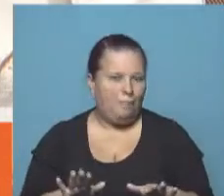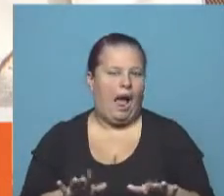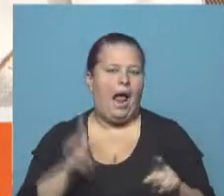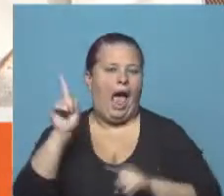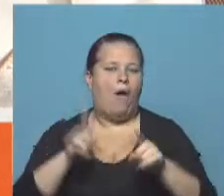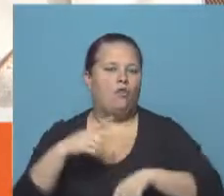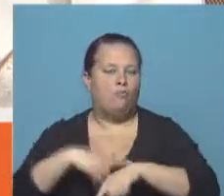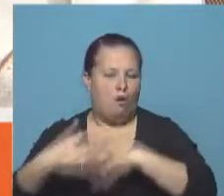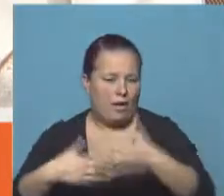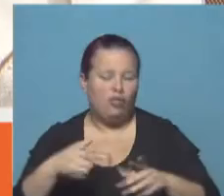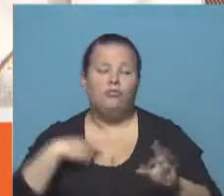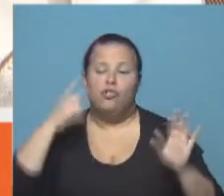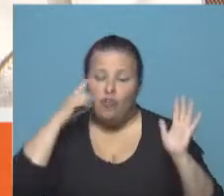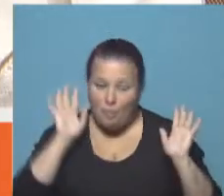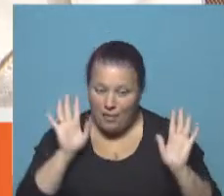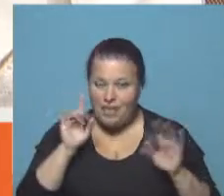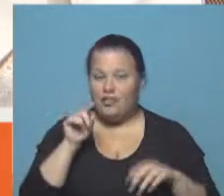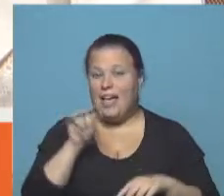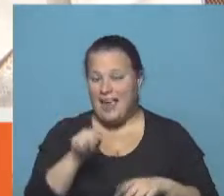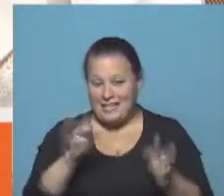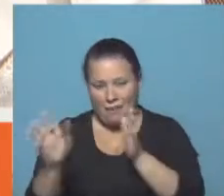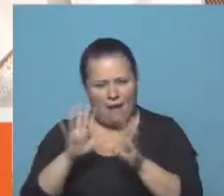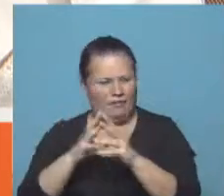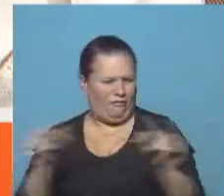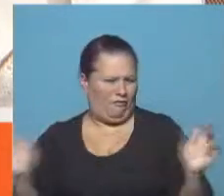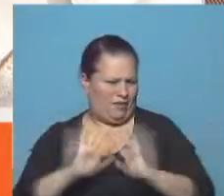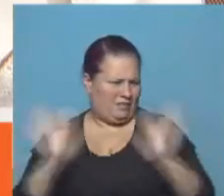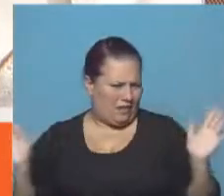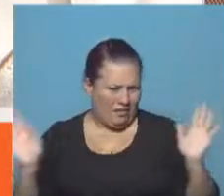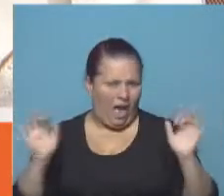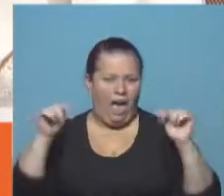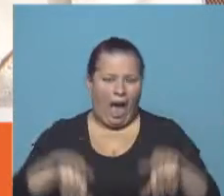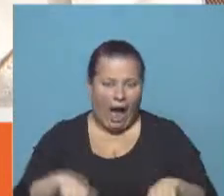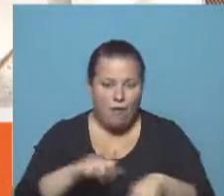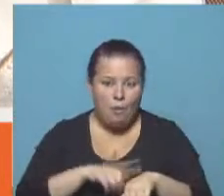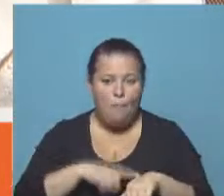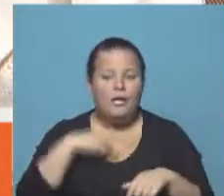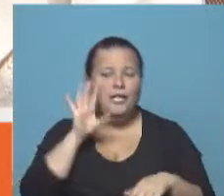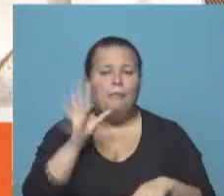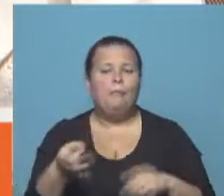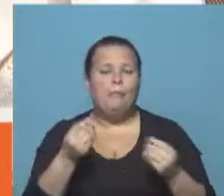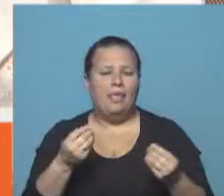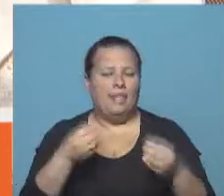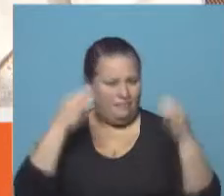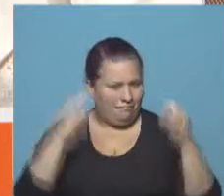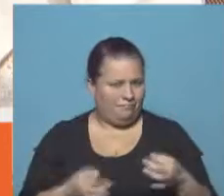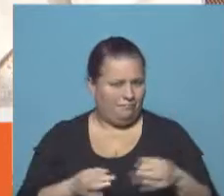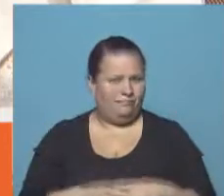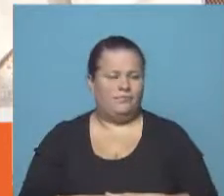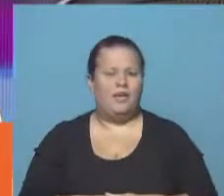ciertos procesos. Ahora, yo creo que esa fase ya está totalmente superada y en este momento uno lo que observa es que efectivamente